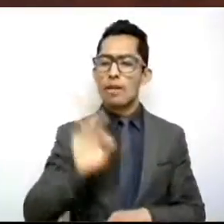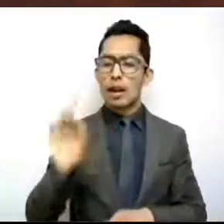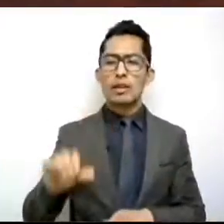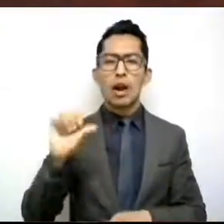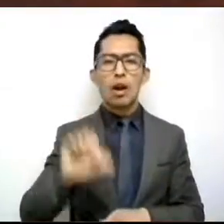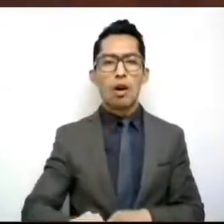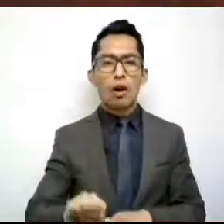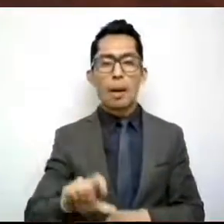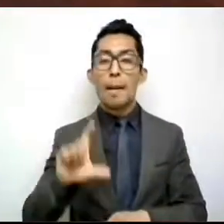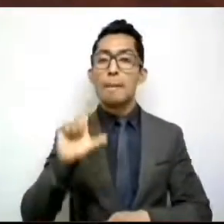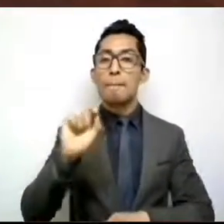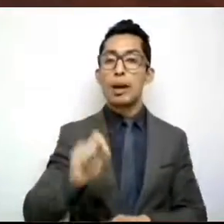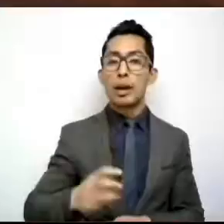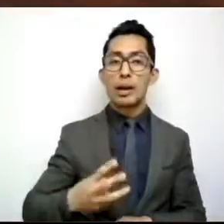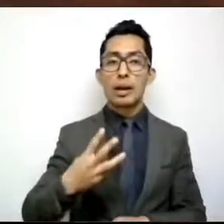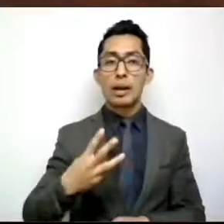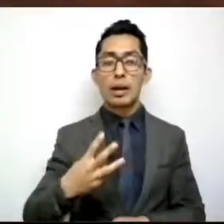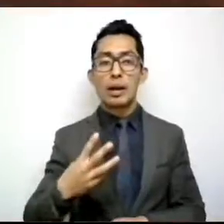Hoy es 23.